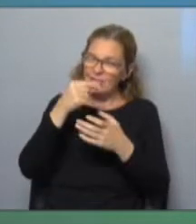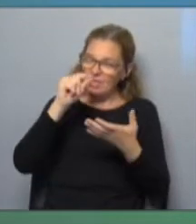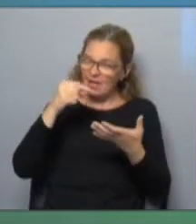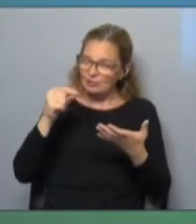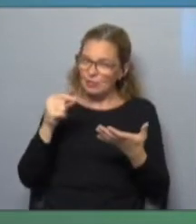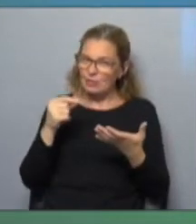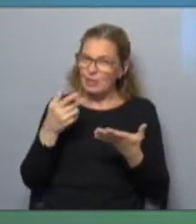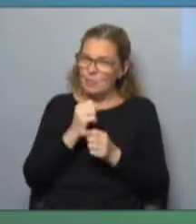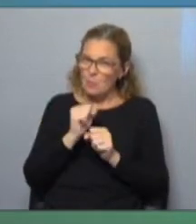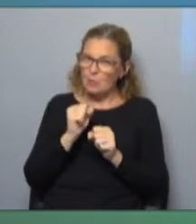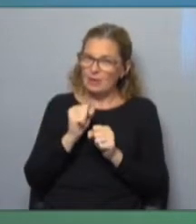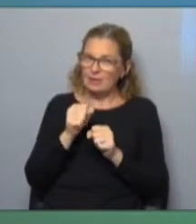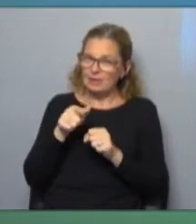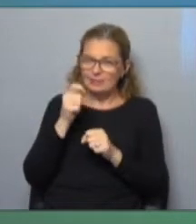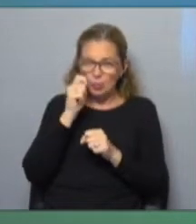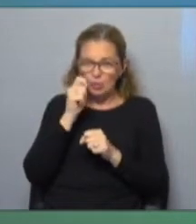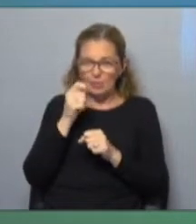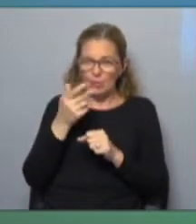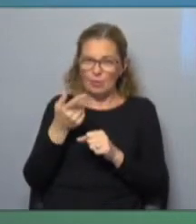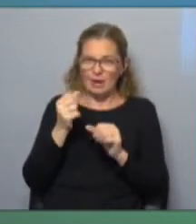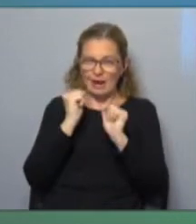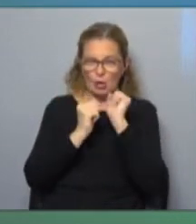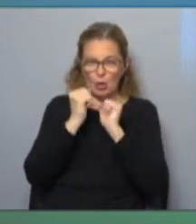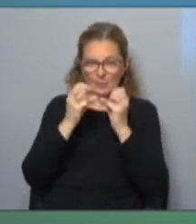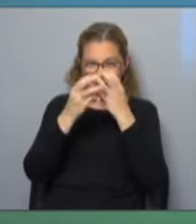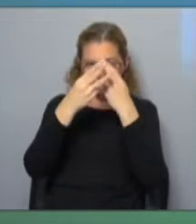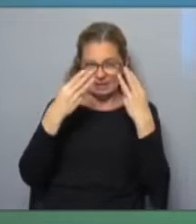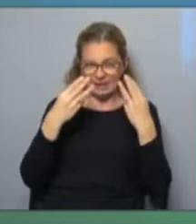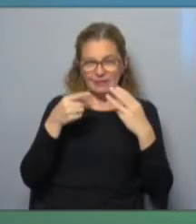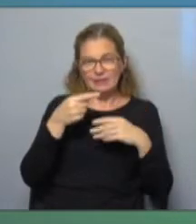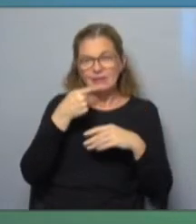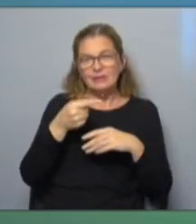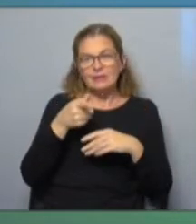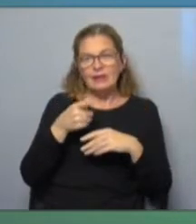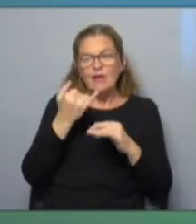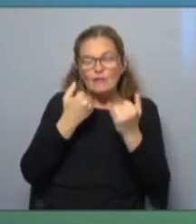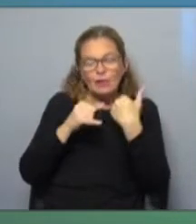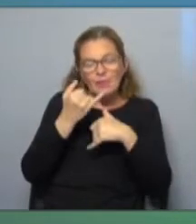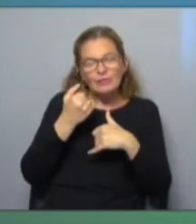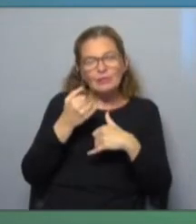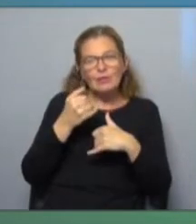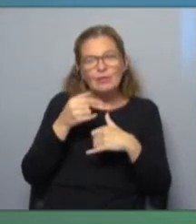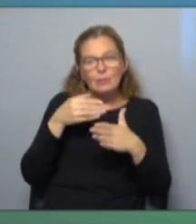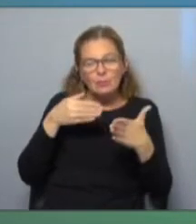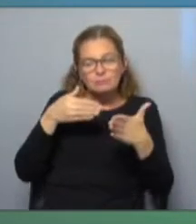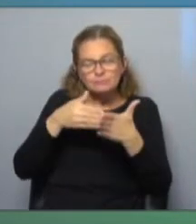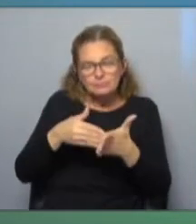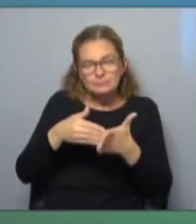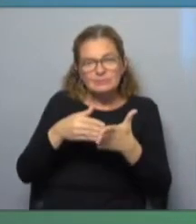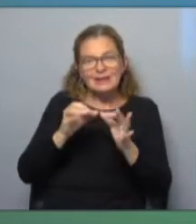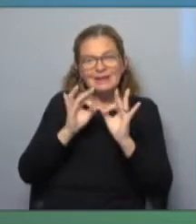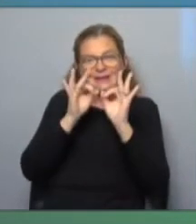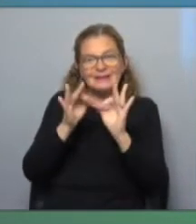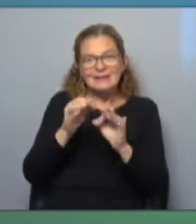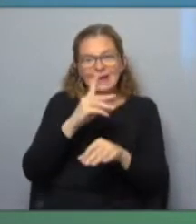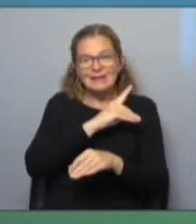impacto de dicho rubro, digamos, en la actividad económica en general. Exacto. Él afirma que la información disponible es limitada y llega